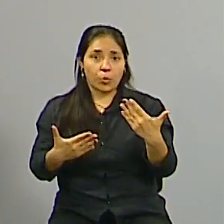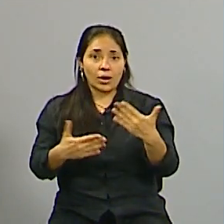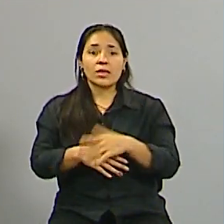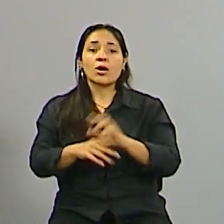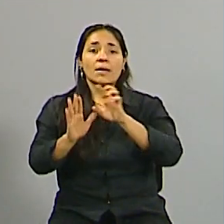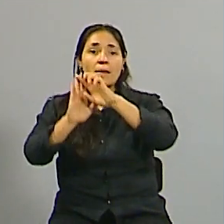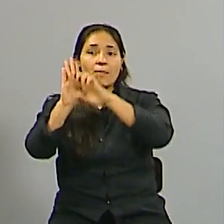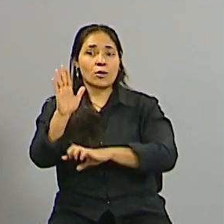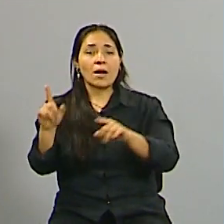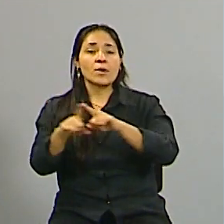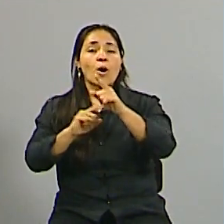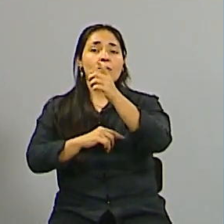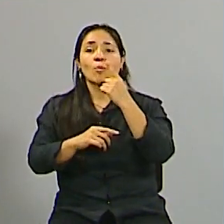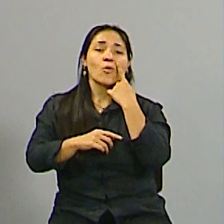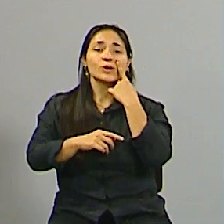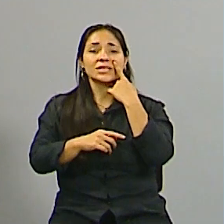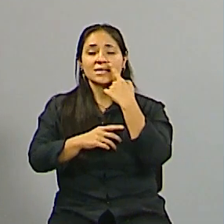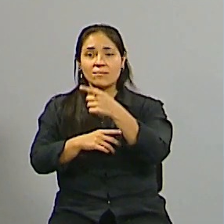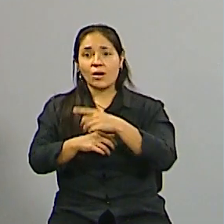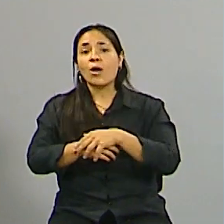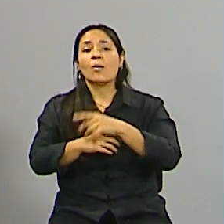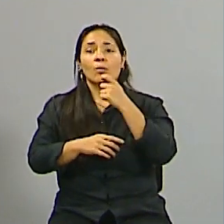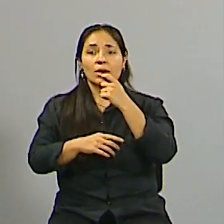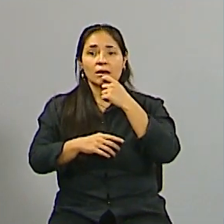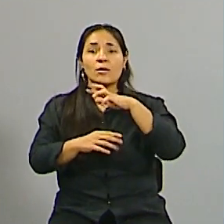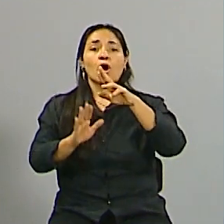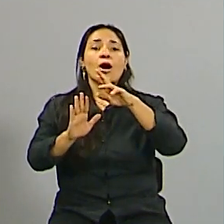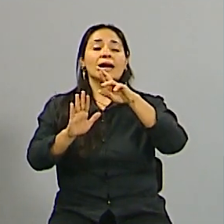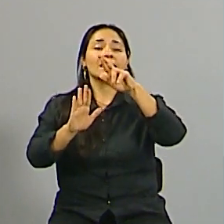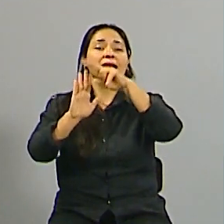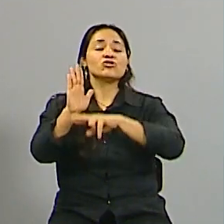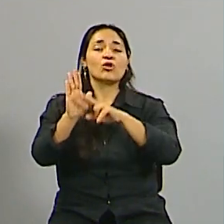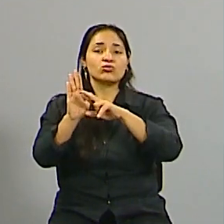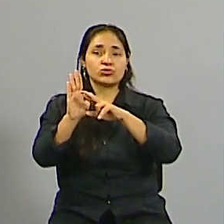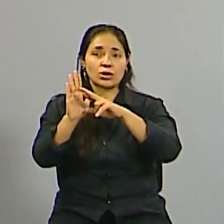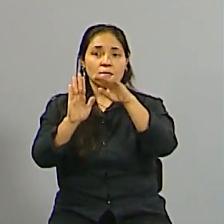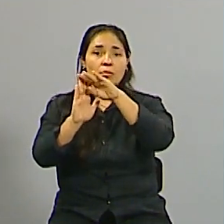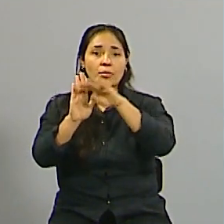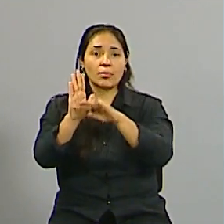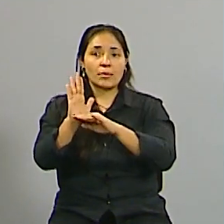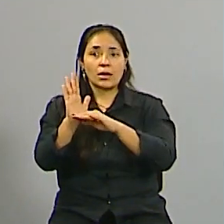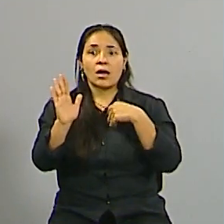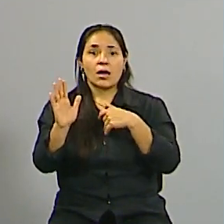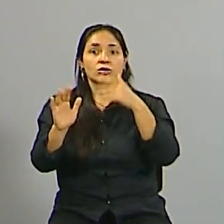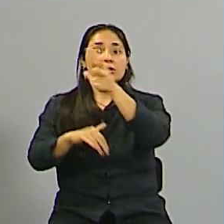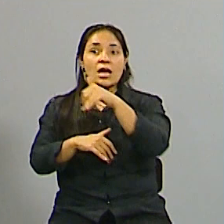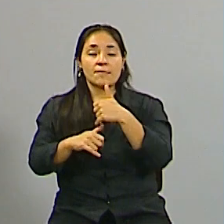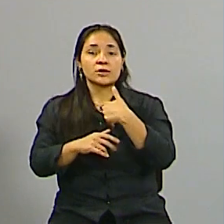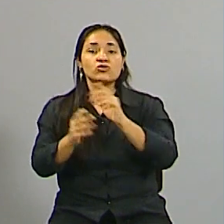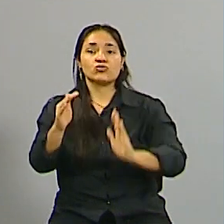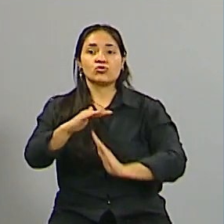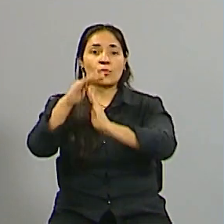un programa como el que tienen en estos municipios, que cuando la resolución de un expediente demora más de 30 días, saltan las alarmas y los inmediatos superiores pueden